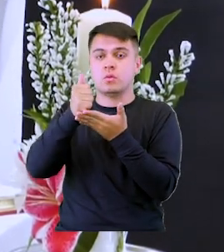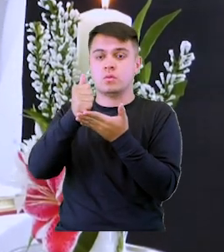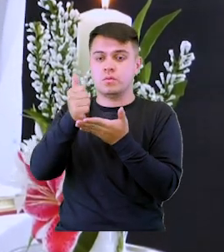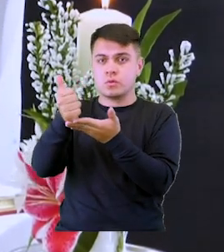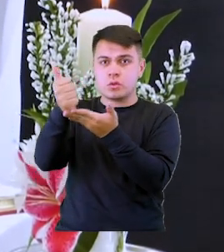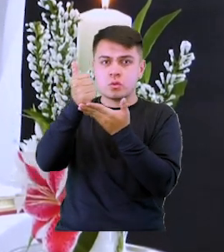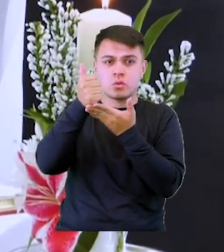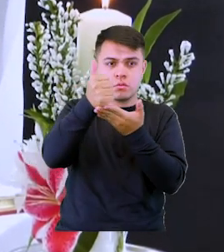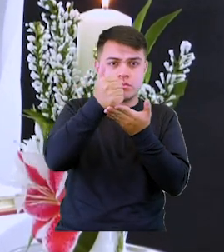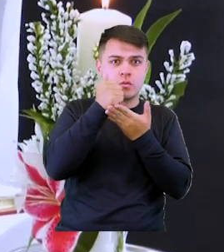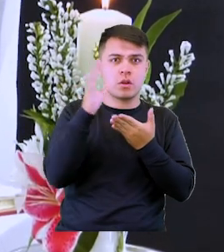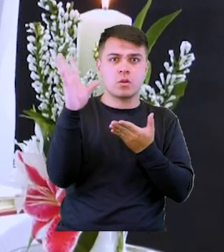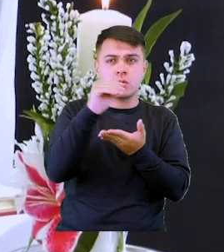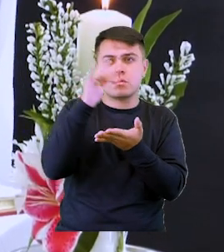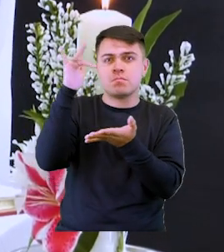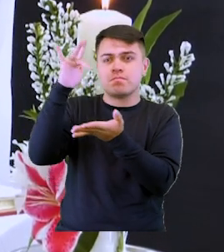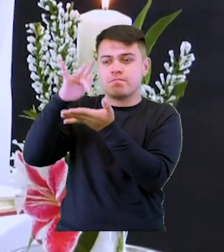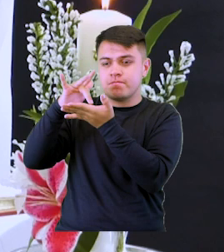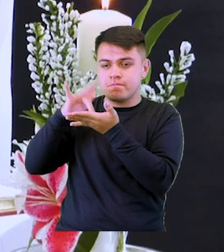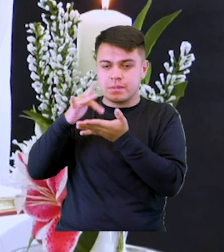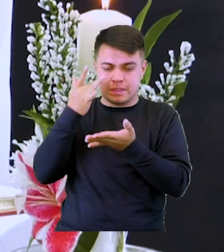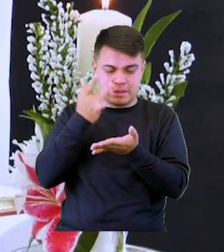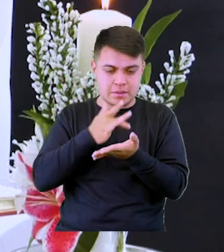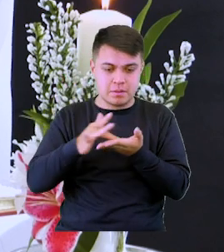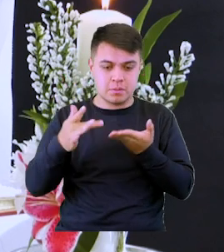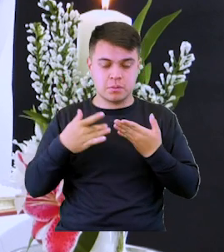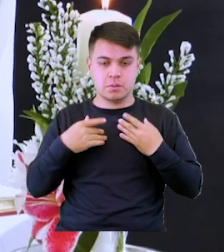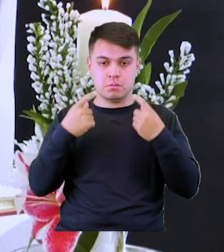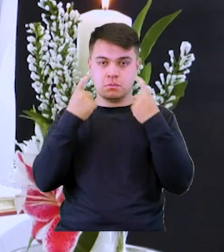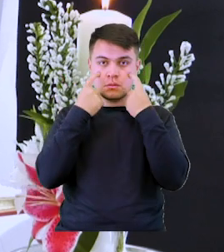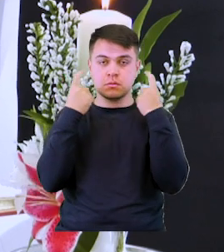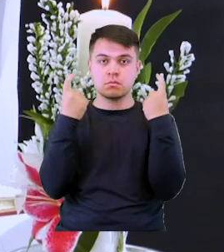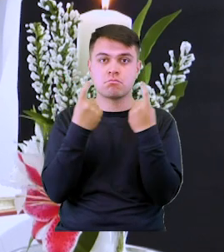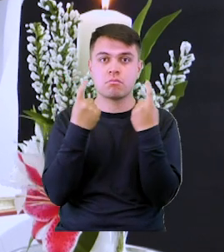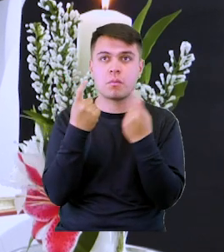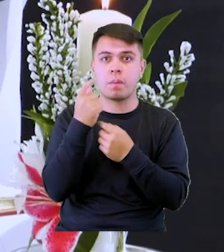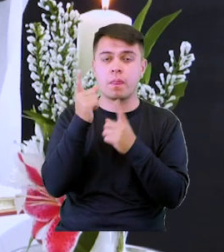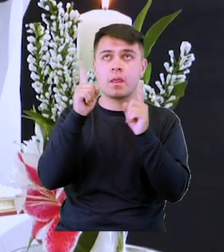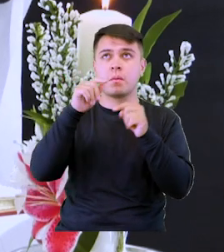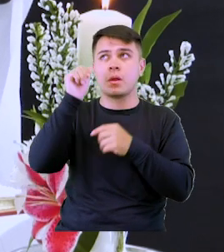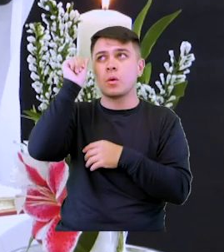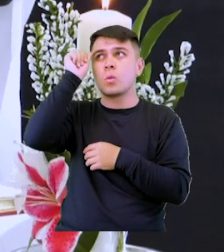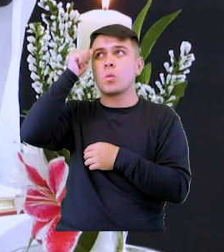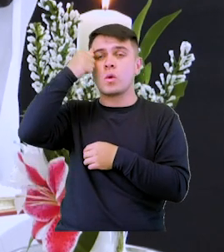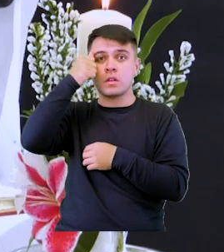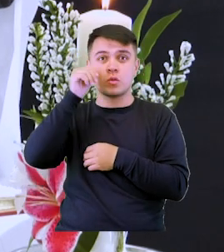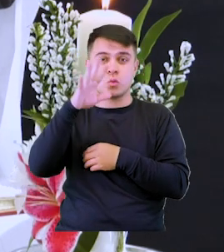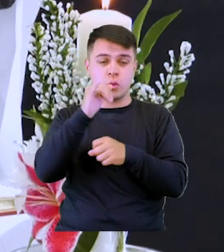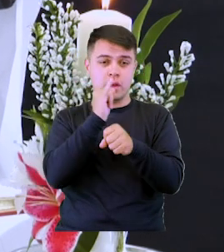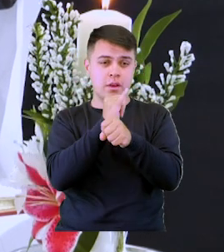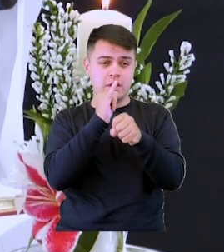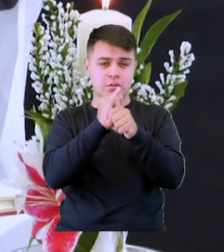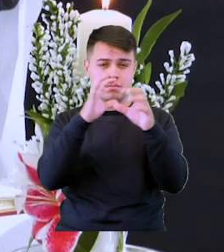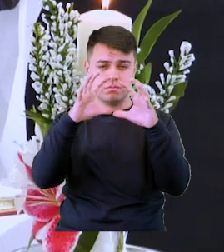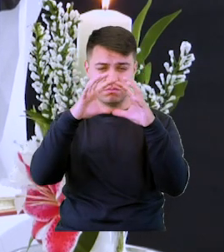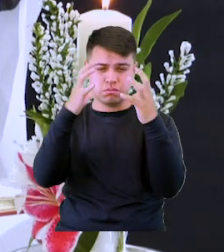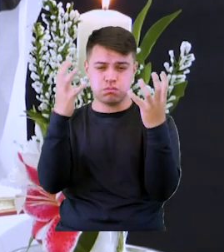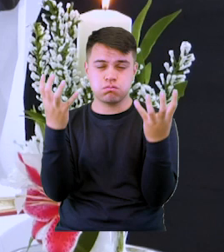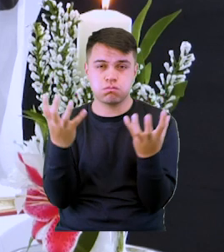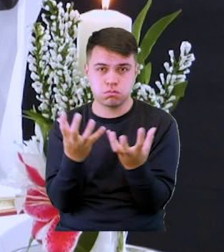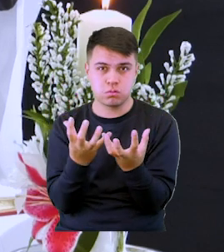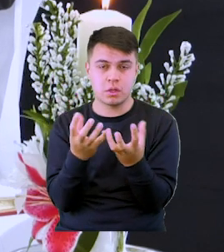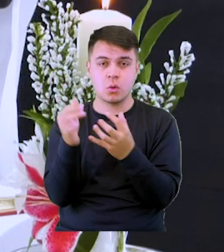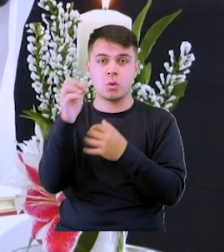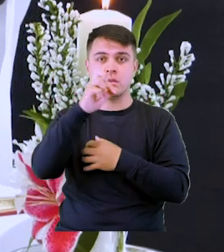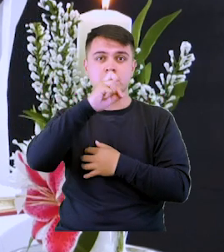unidad a cuantos participamos del cuerpo y la sangre de Cristo. Acuérdate, Señor, de tu Iglesia extendida por toda la tierra